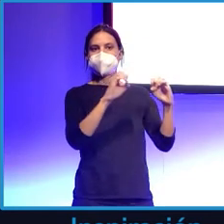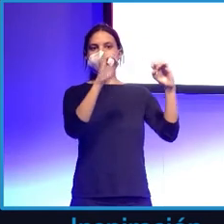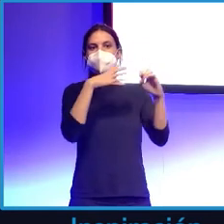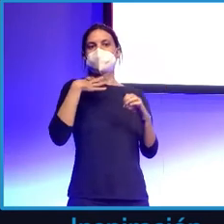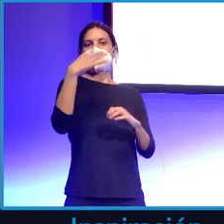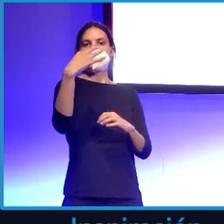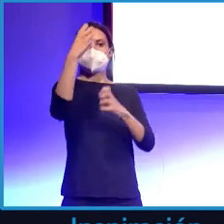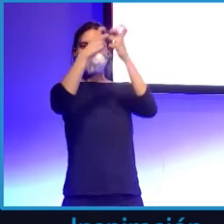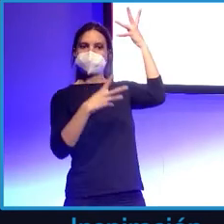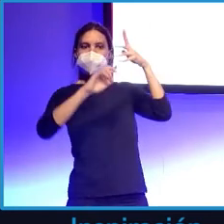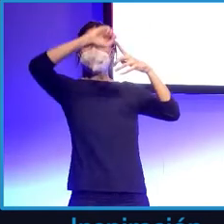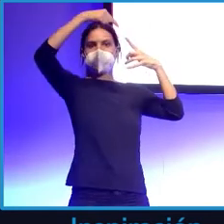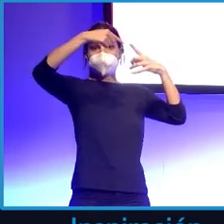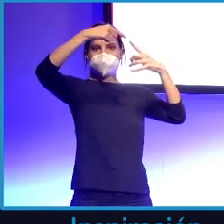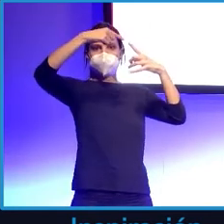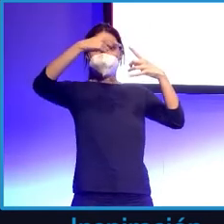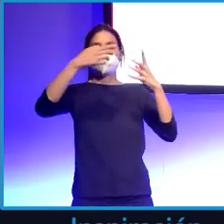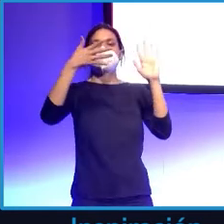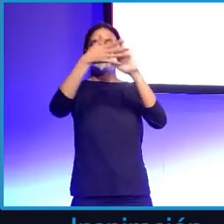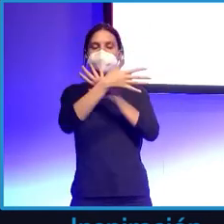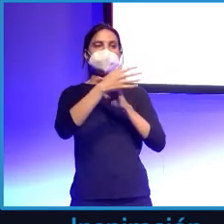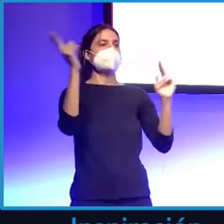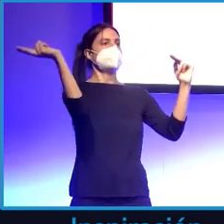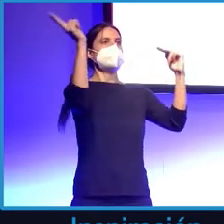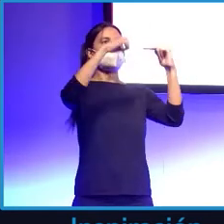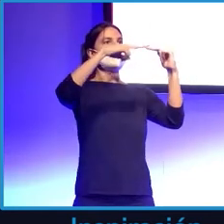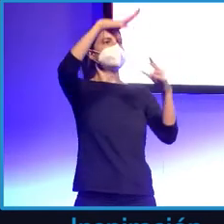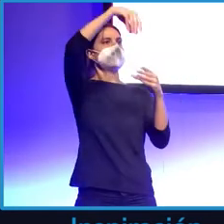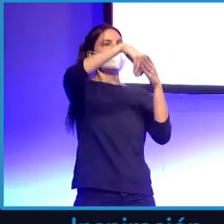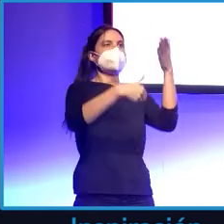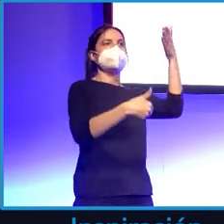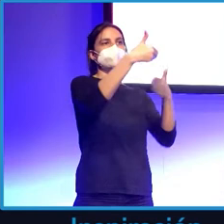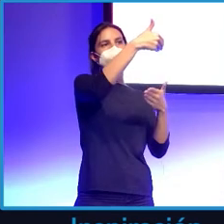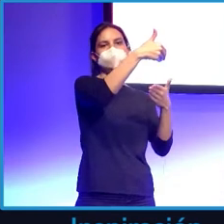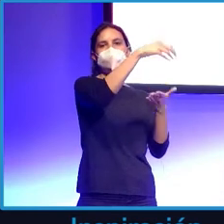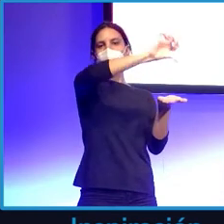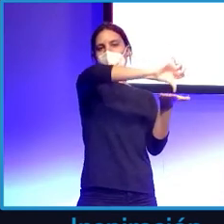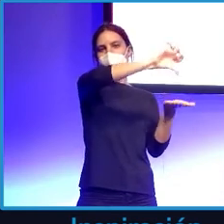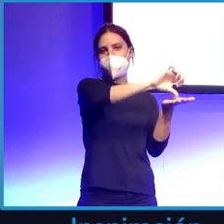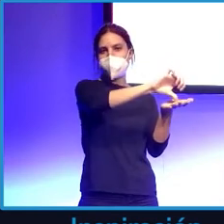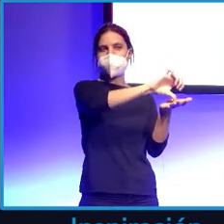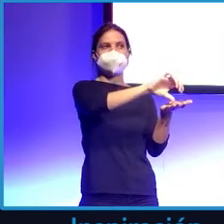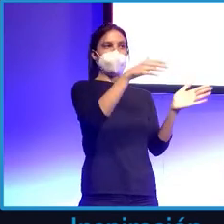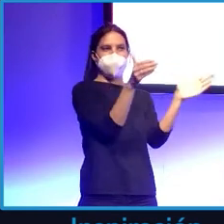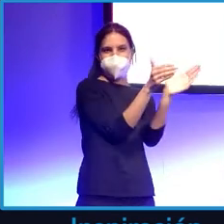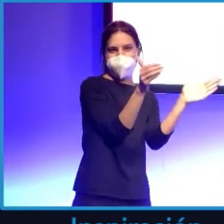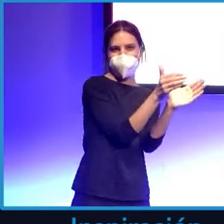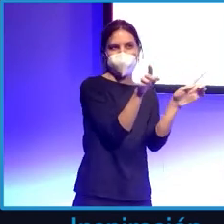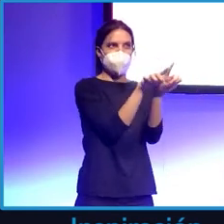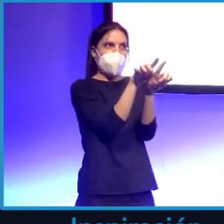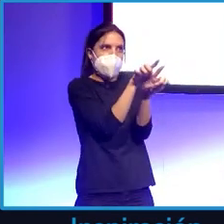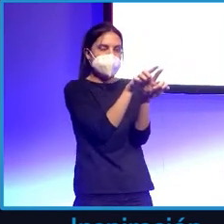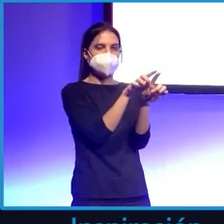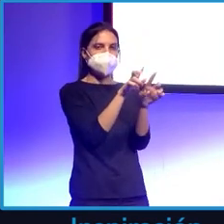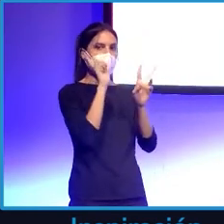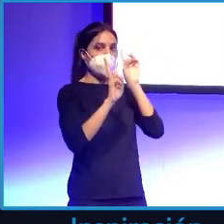esto no es lo mismo que me pongan un enlace en un periódico local de un sitio pequeñito que lo ven yo que sé por poner ejemplo mil